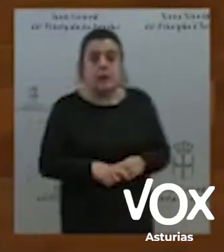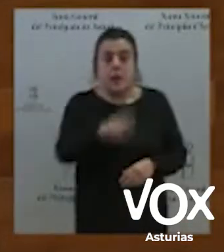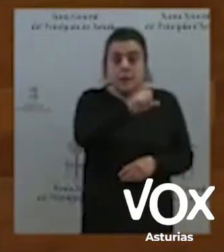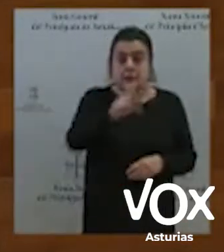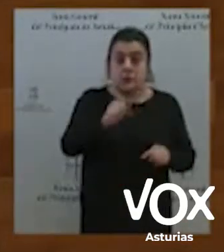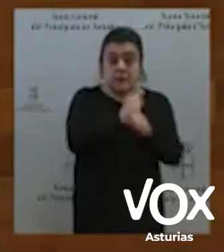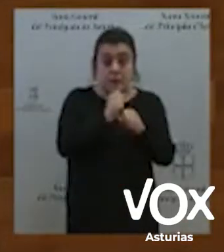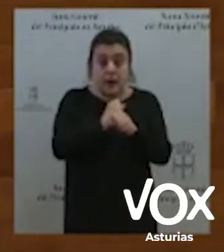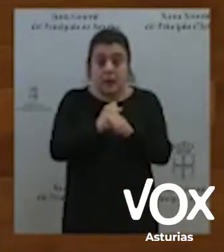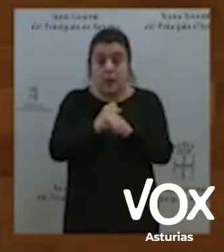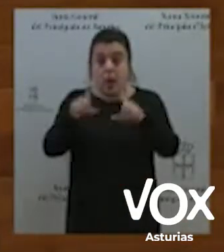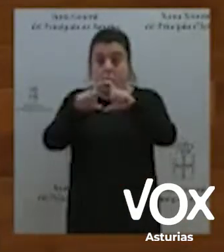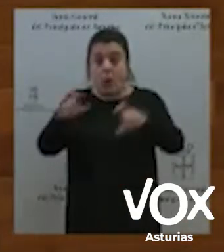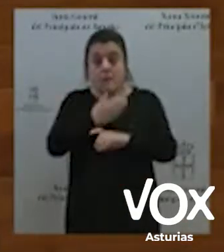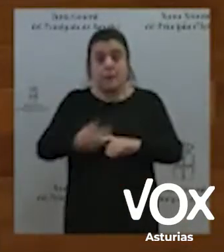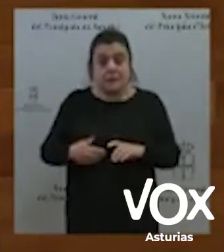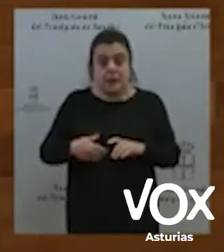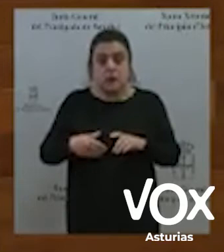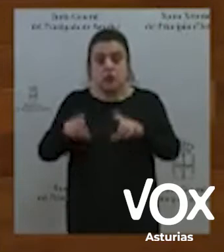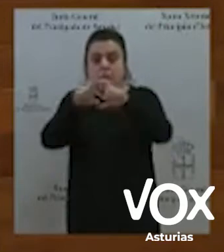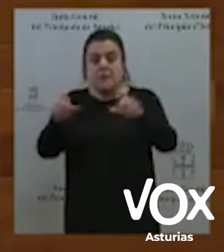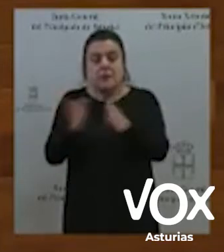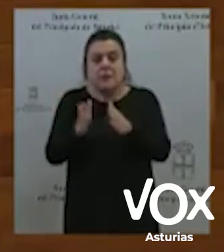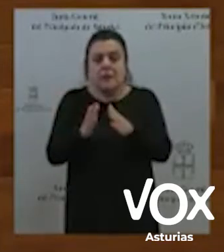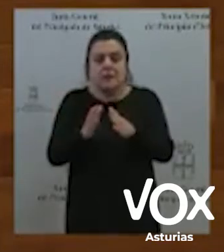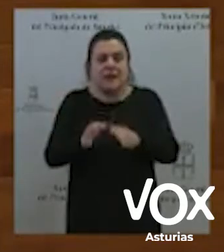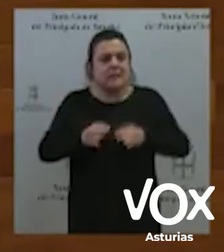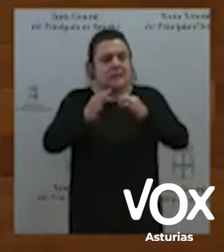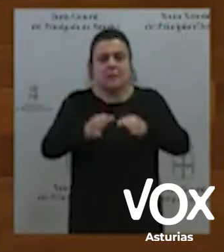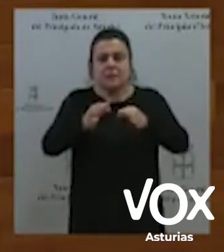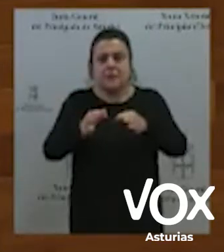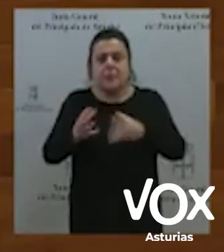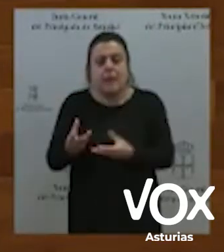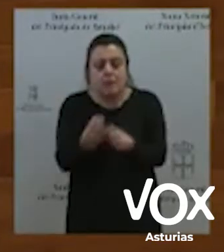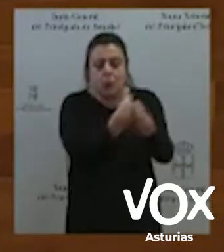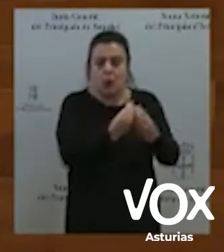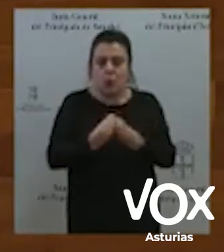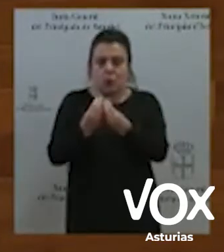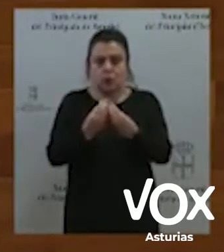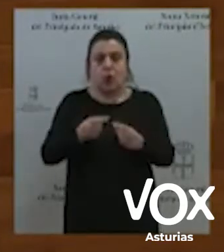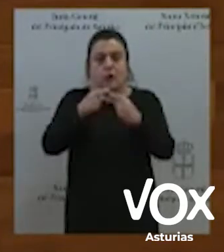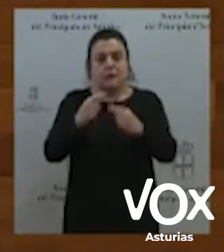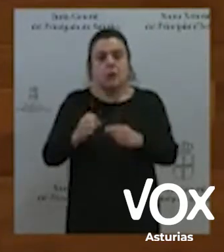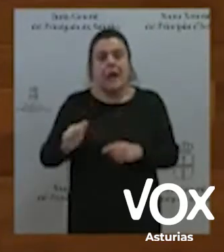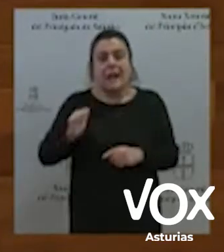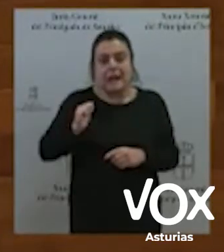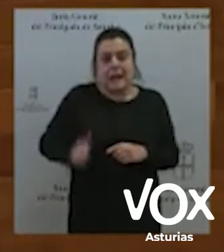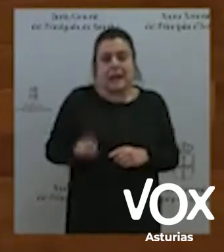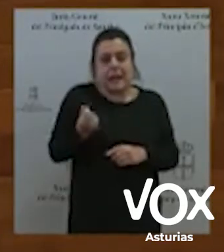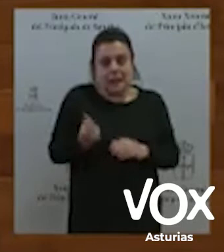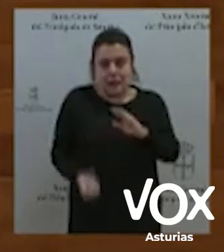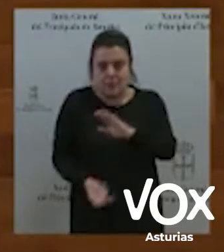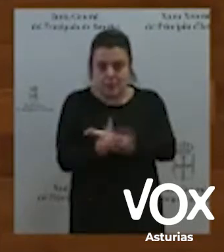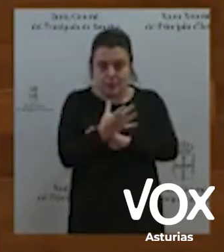siempre en la misma dirección para generar riqueza. El problema viene cuando pretenden hacer demagogia. El problema llega